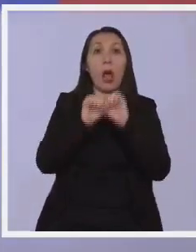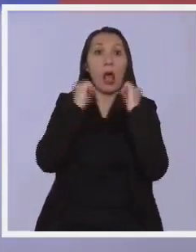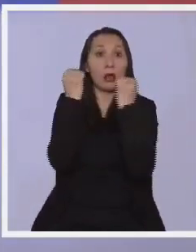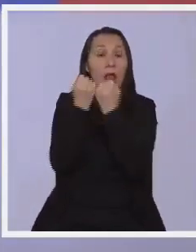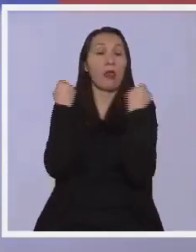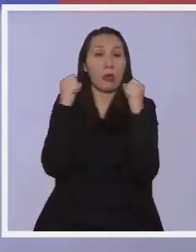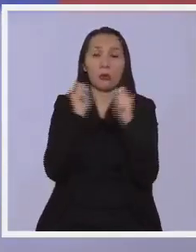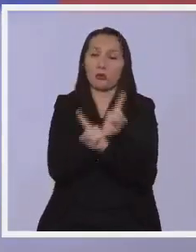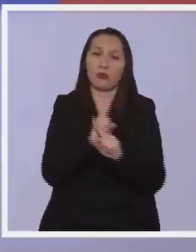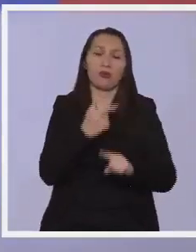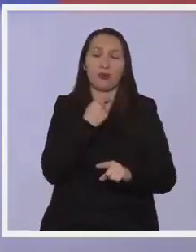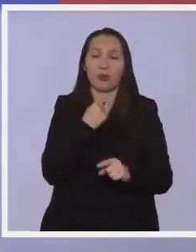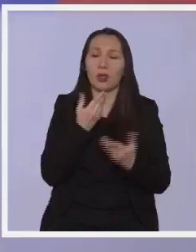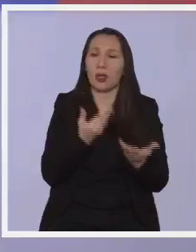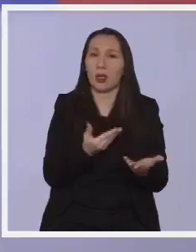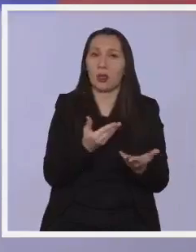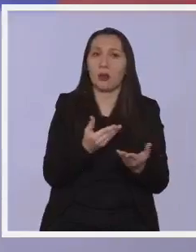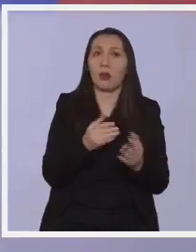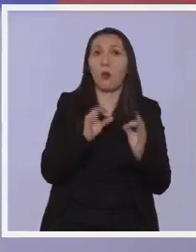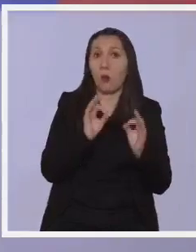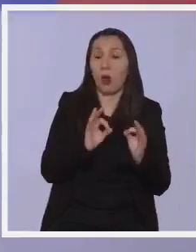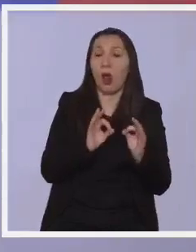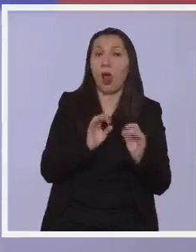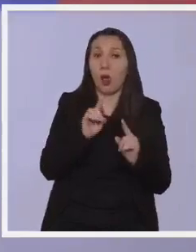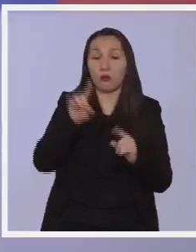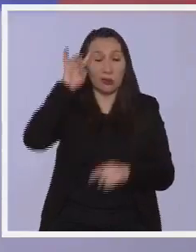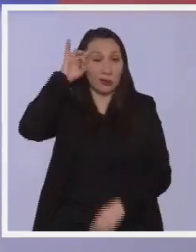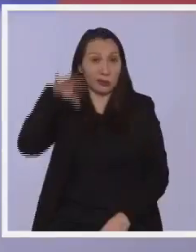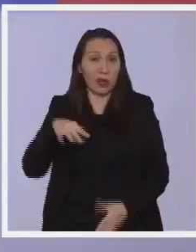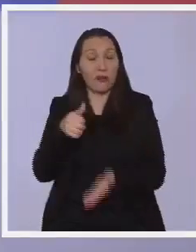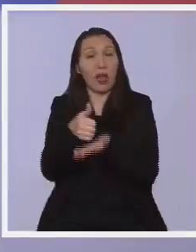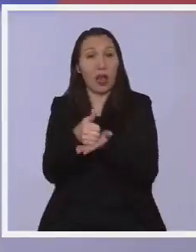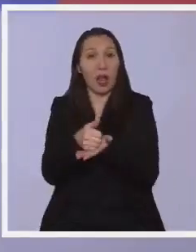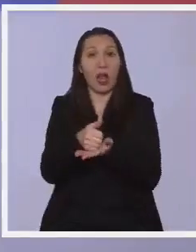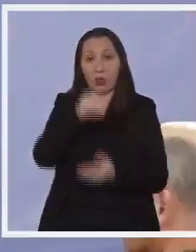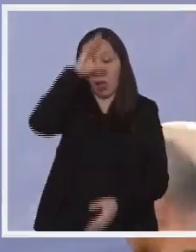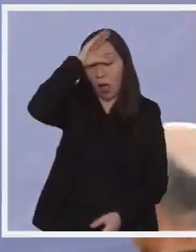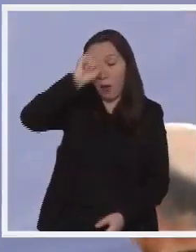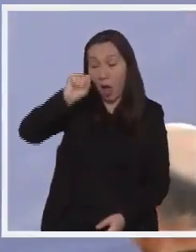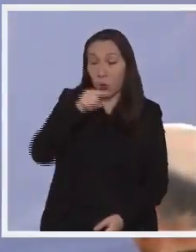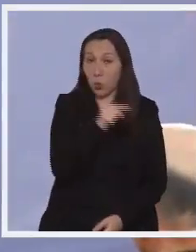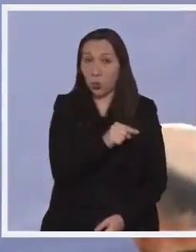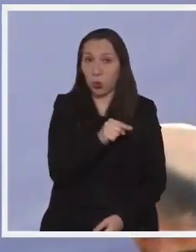deportivos, como ha llegado a ocurrir, lo sabe el alcalde de Macul.